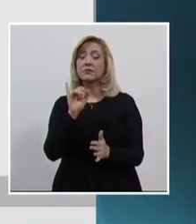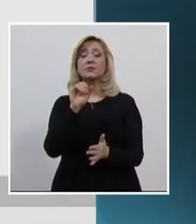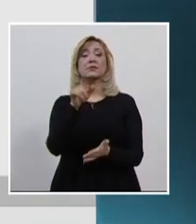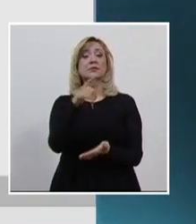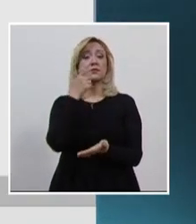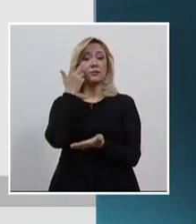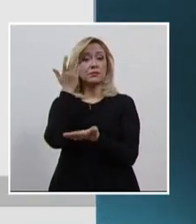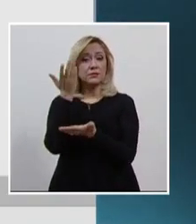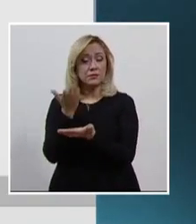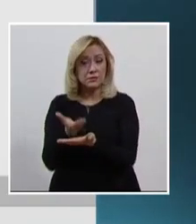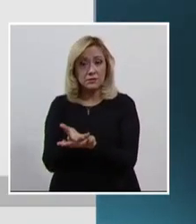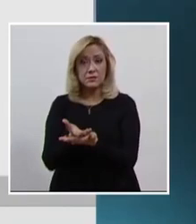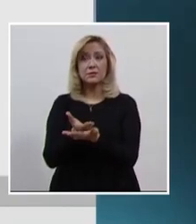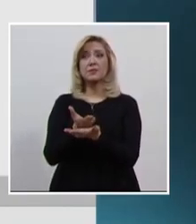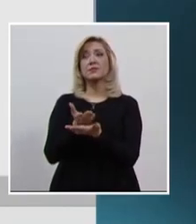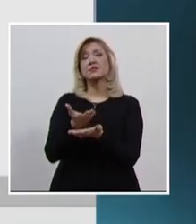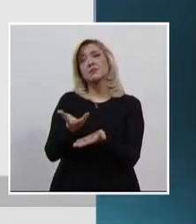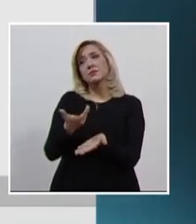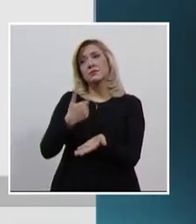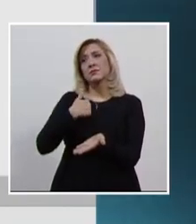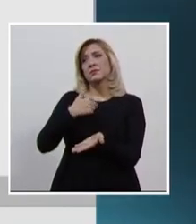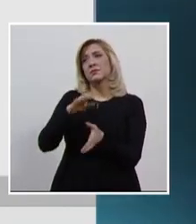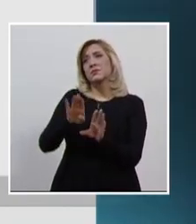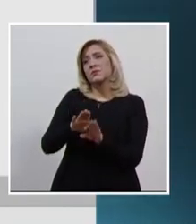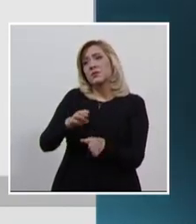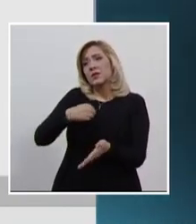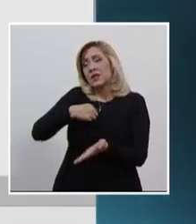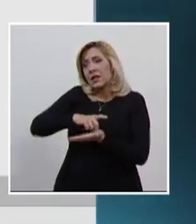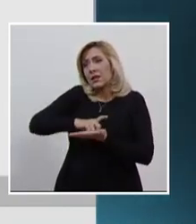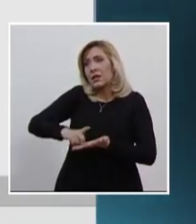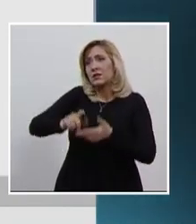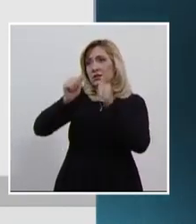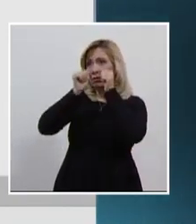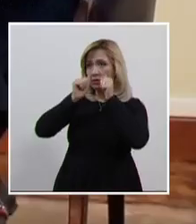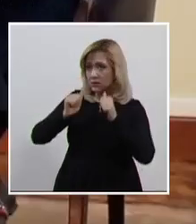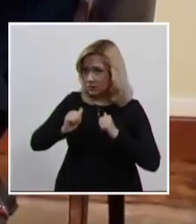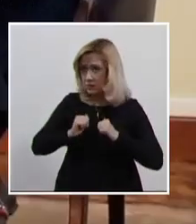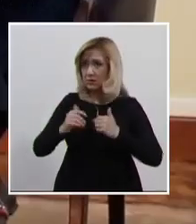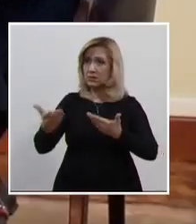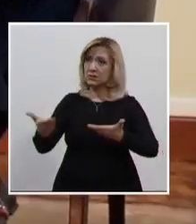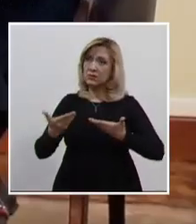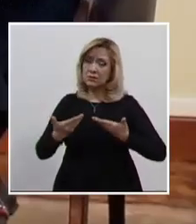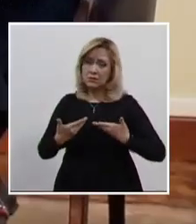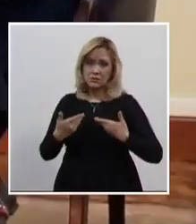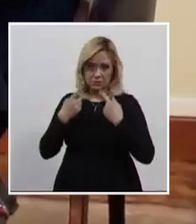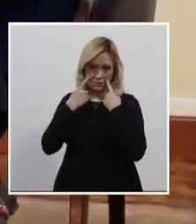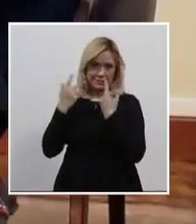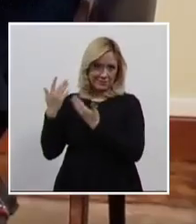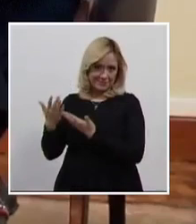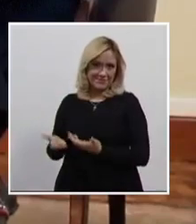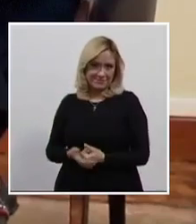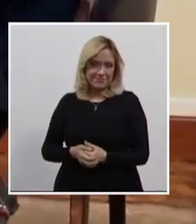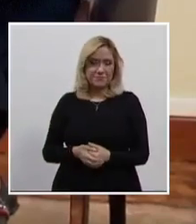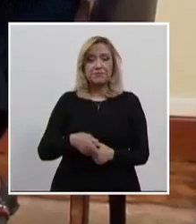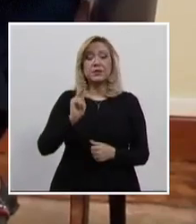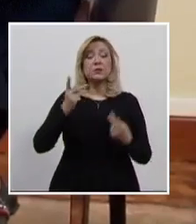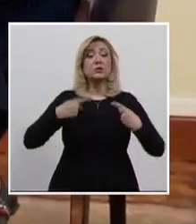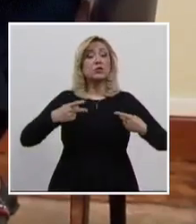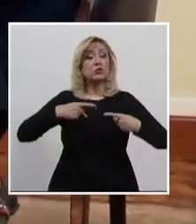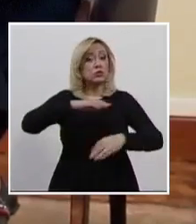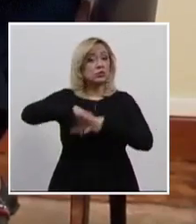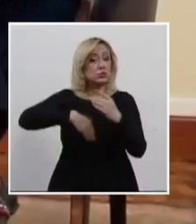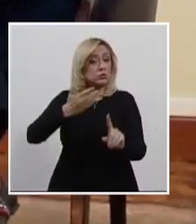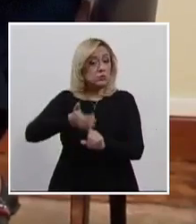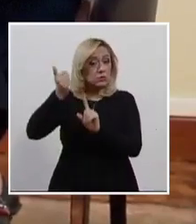constituye en un obstáculo para el derecho de acceso a la justicia y a un recurso efectivo. Agregó que no todas las desapariciones forzadas